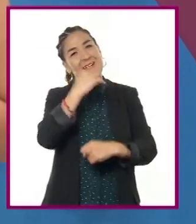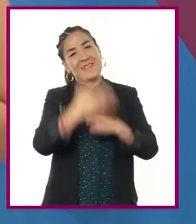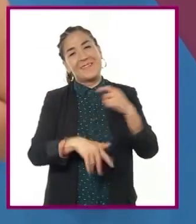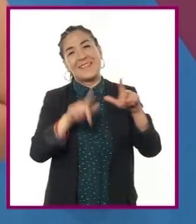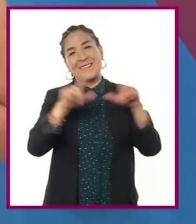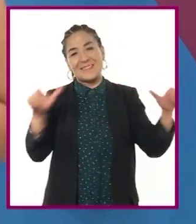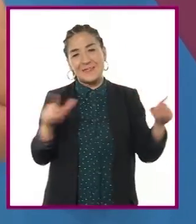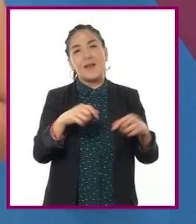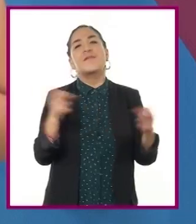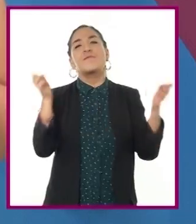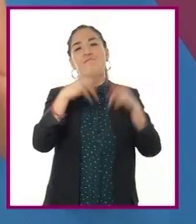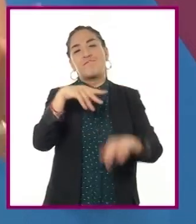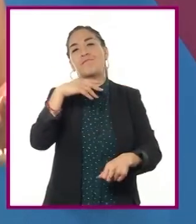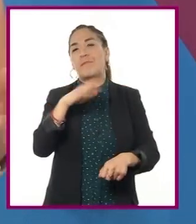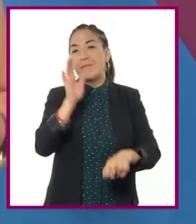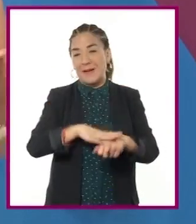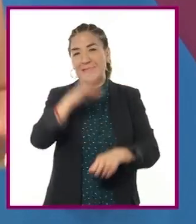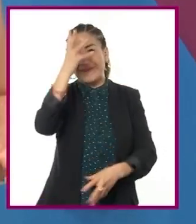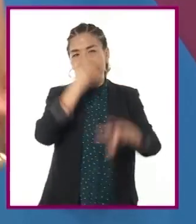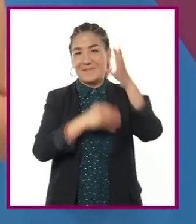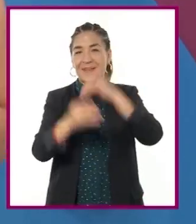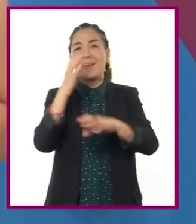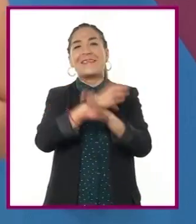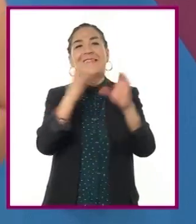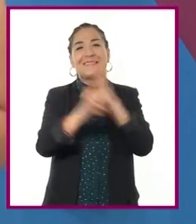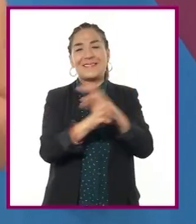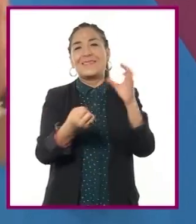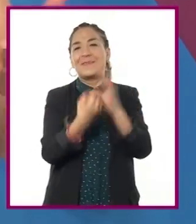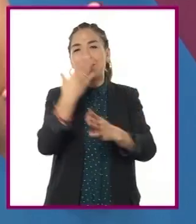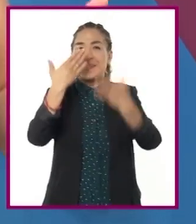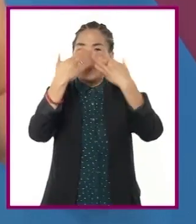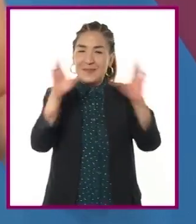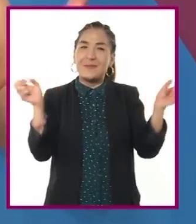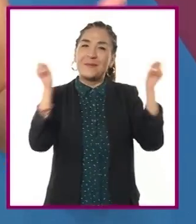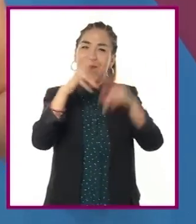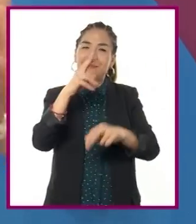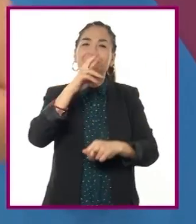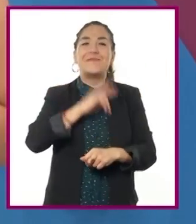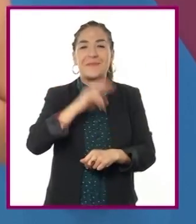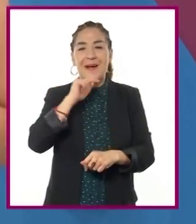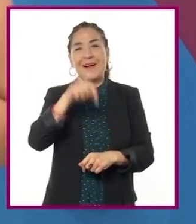pero aún nos queda mucho más por explorar y descubrir. Así que nos vemos